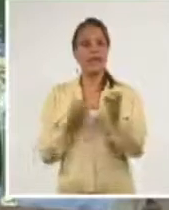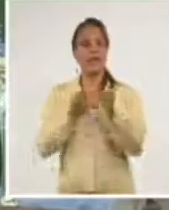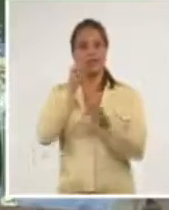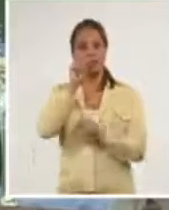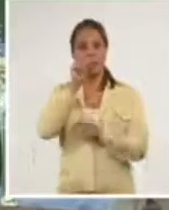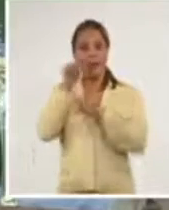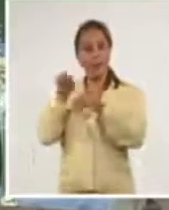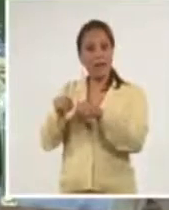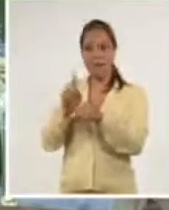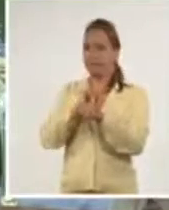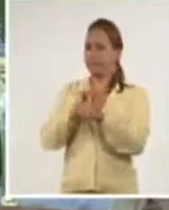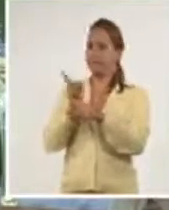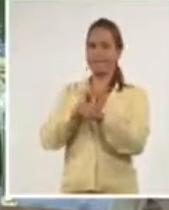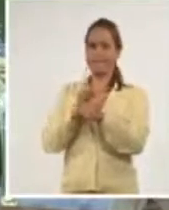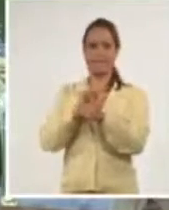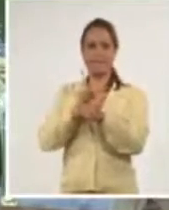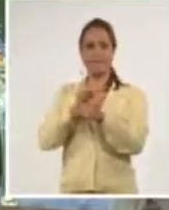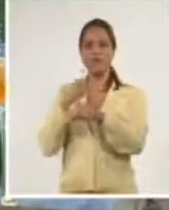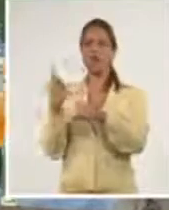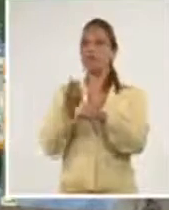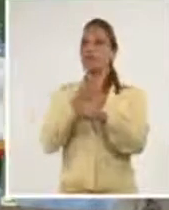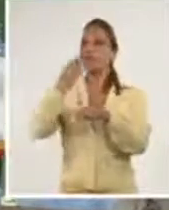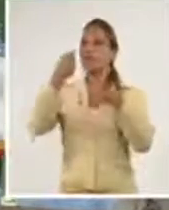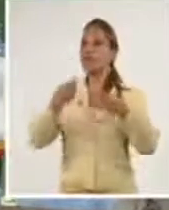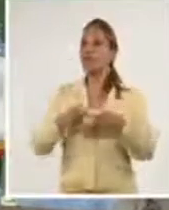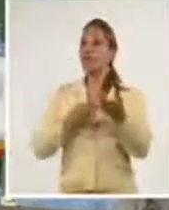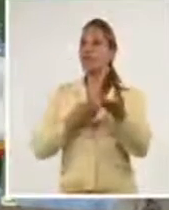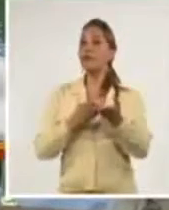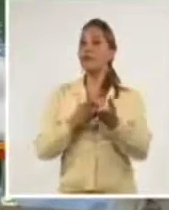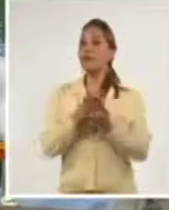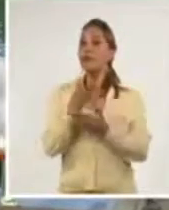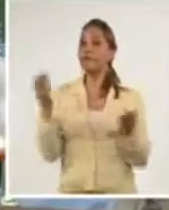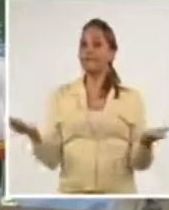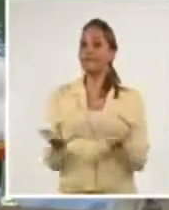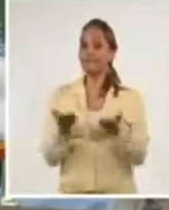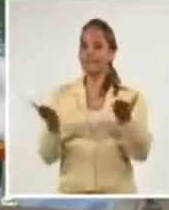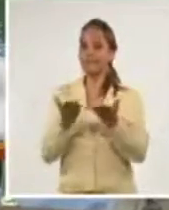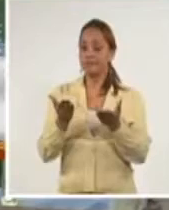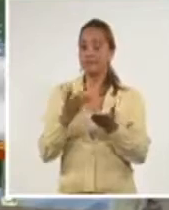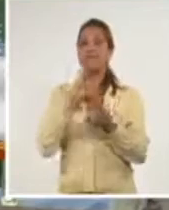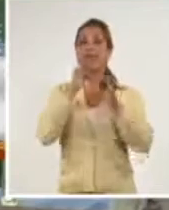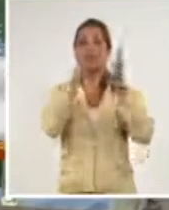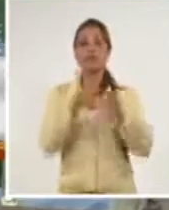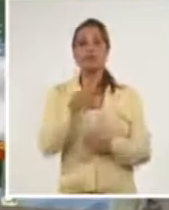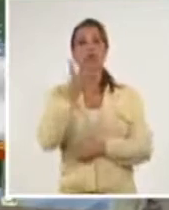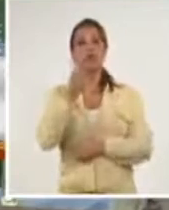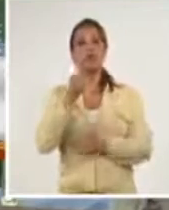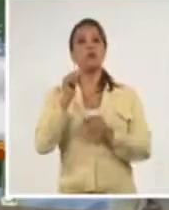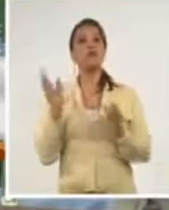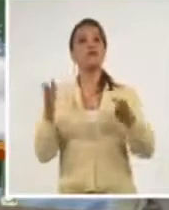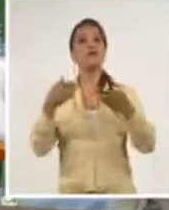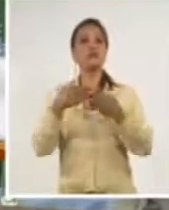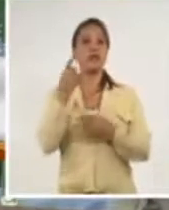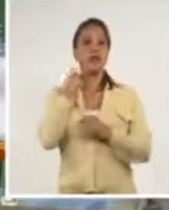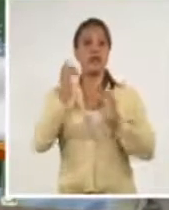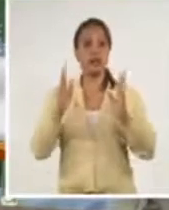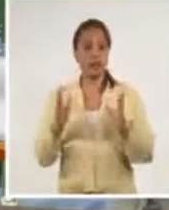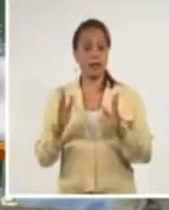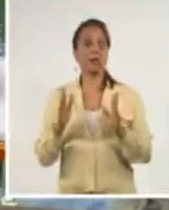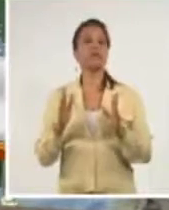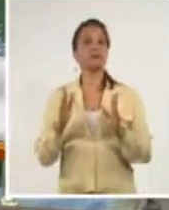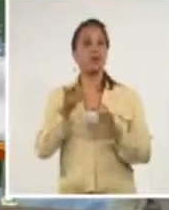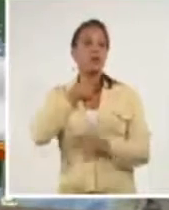está en cómo nosotros hacemos sostenible ese resultado que logramos para el cierre de año, porque la población